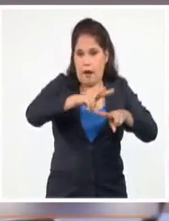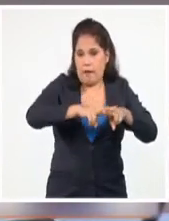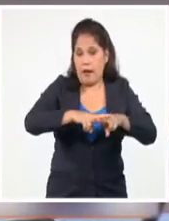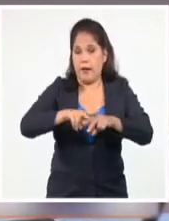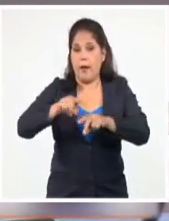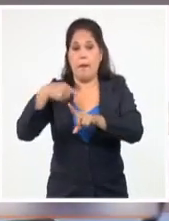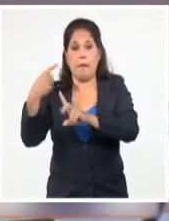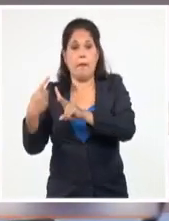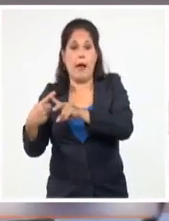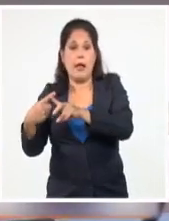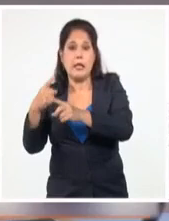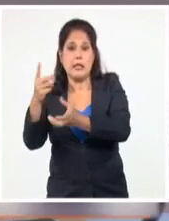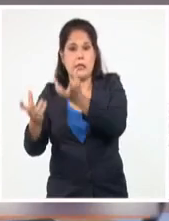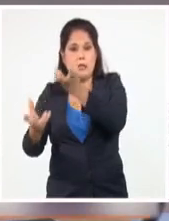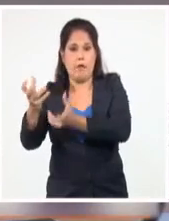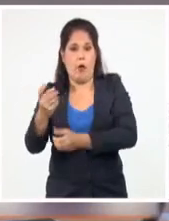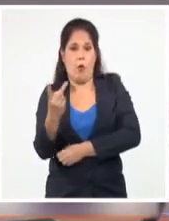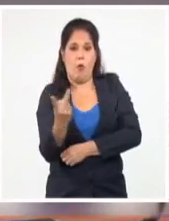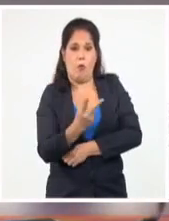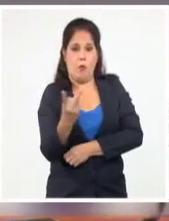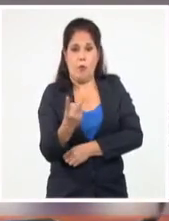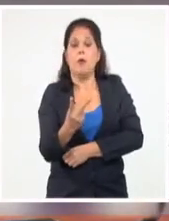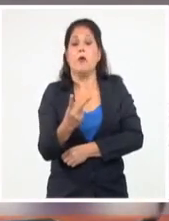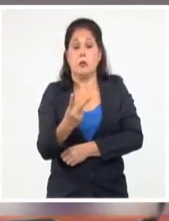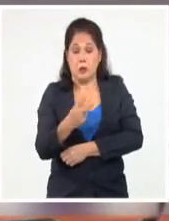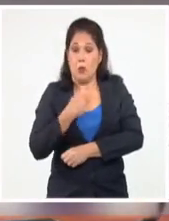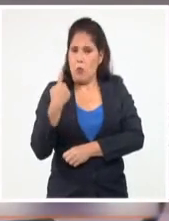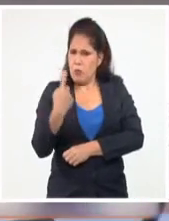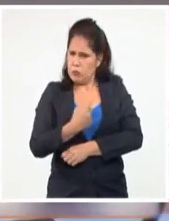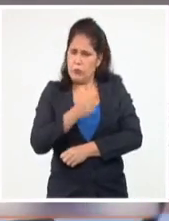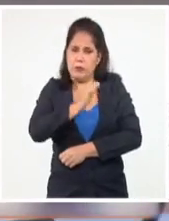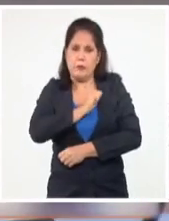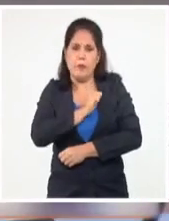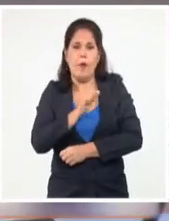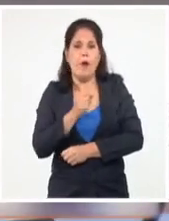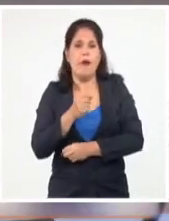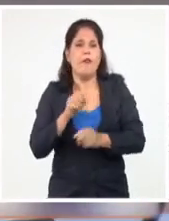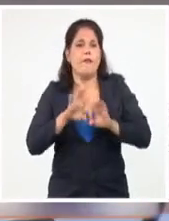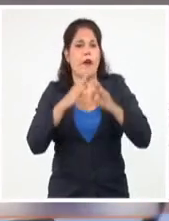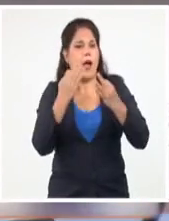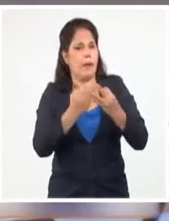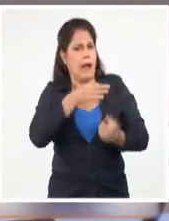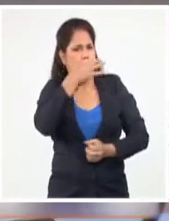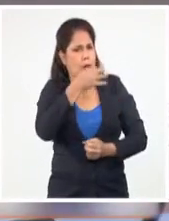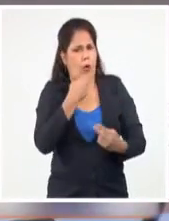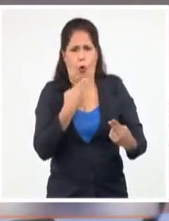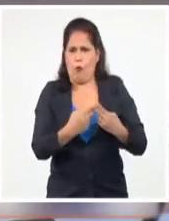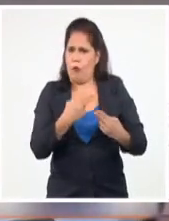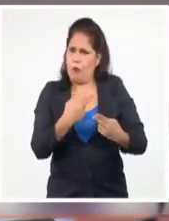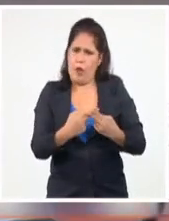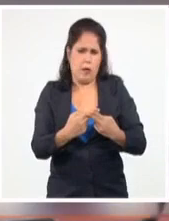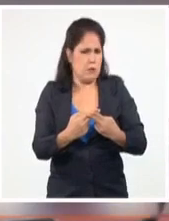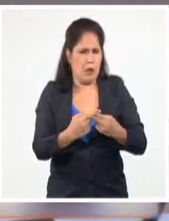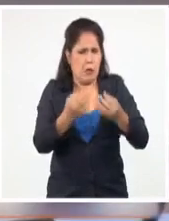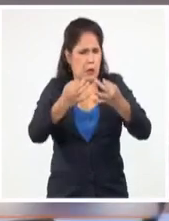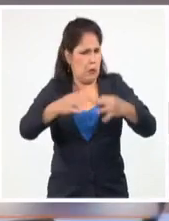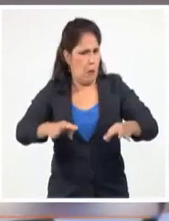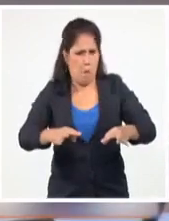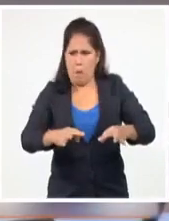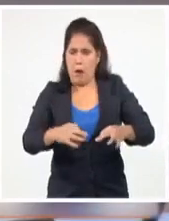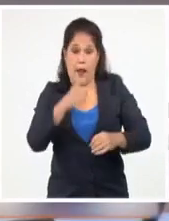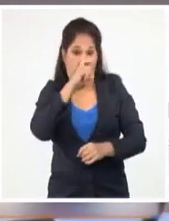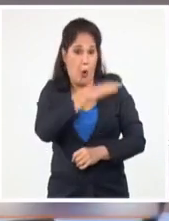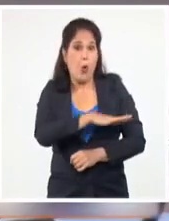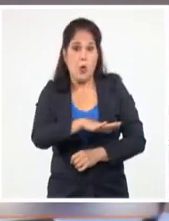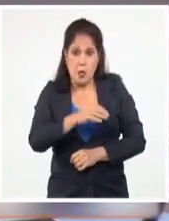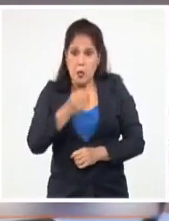Cienfuegos y realmente nosotros queremos transmitirle a la familia que tengan mucha confianza porque los niños